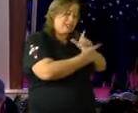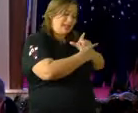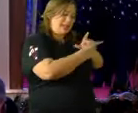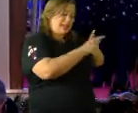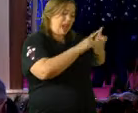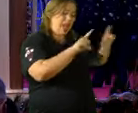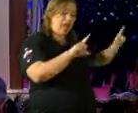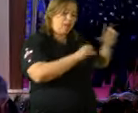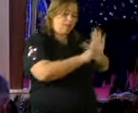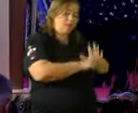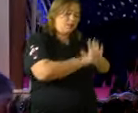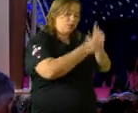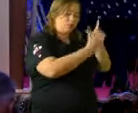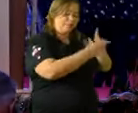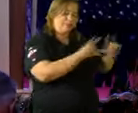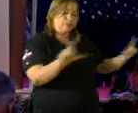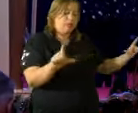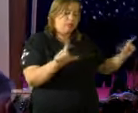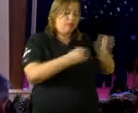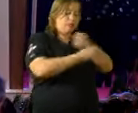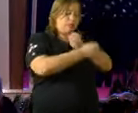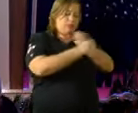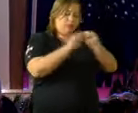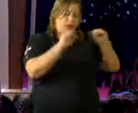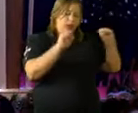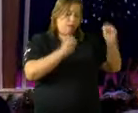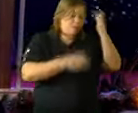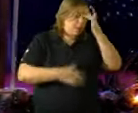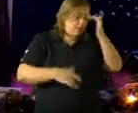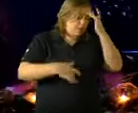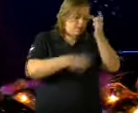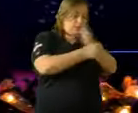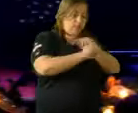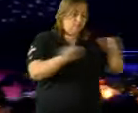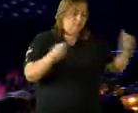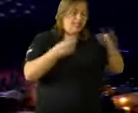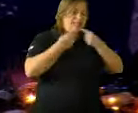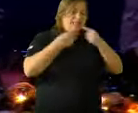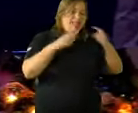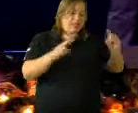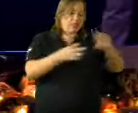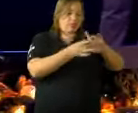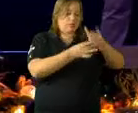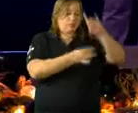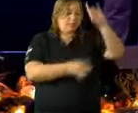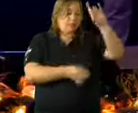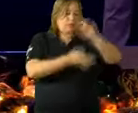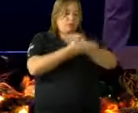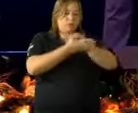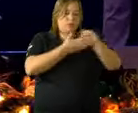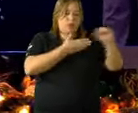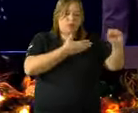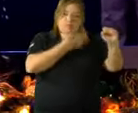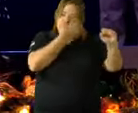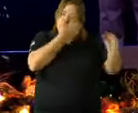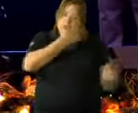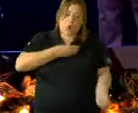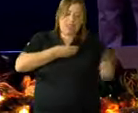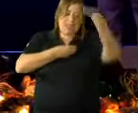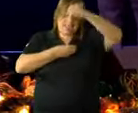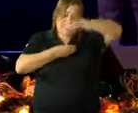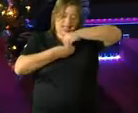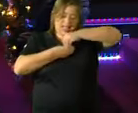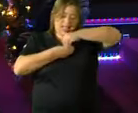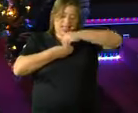toda opresión, yo los declaro sano de toda enfermedad y yo declaro que el Espíritu Santo hace morada en ellos